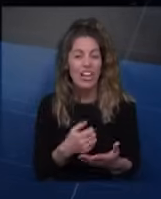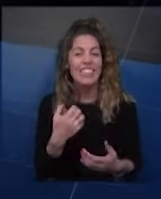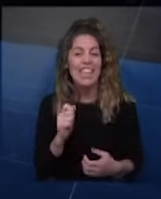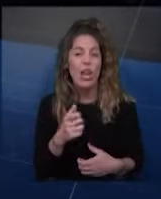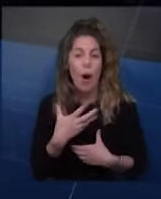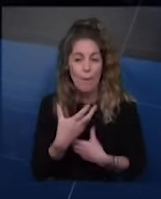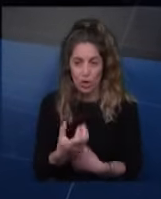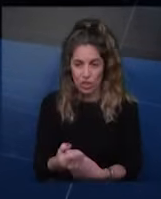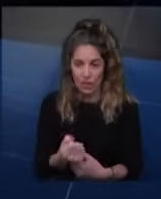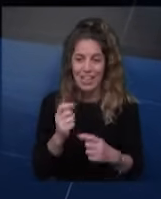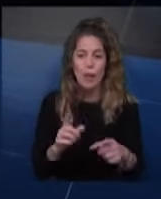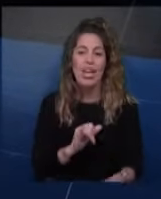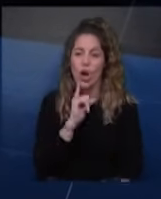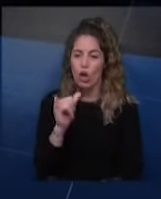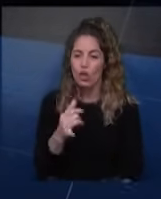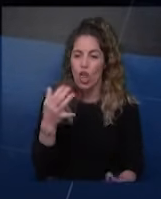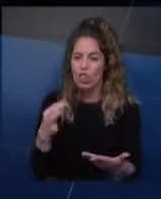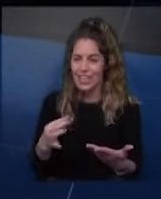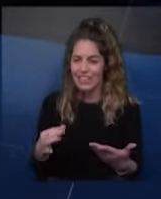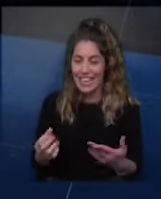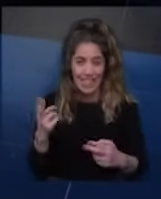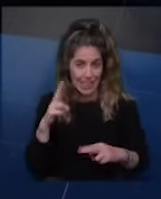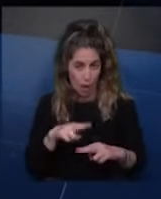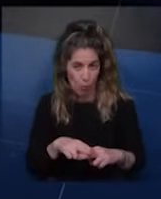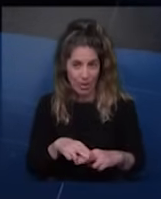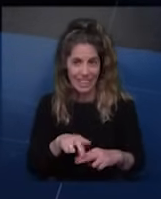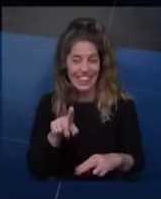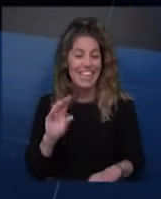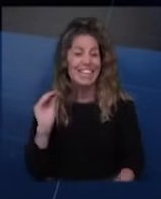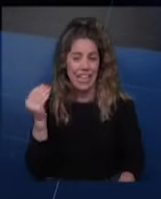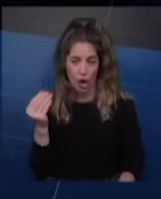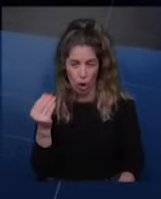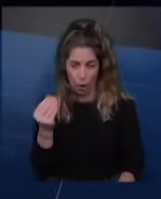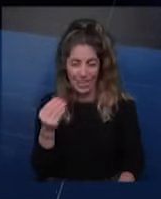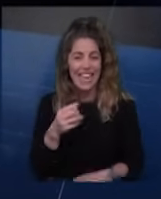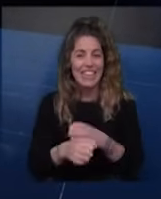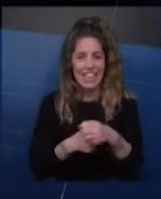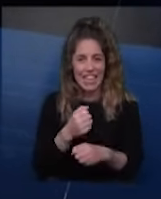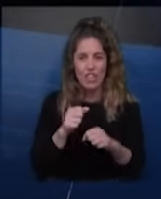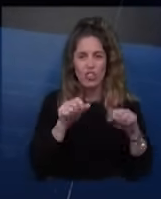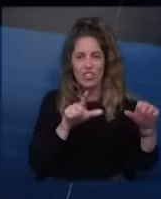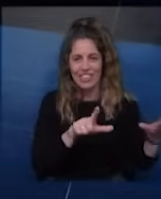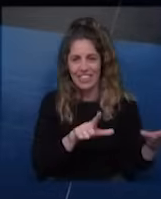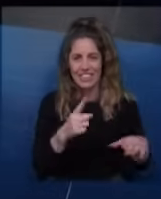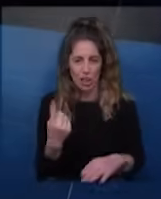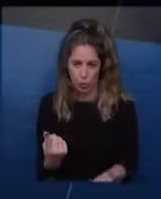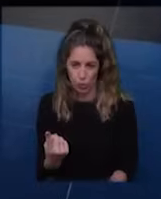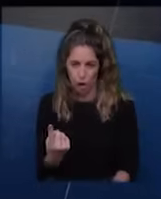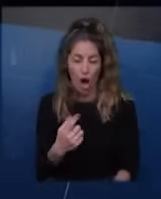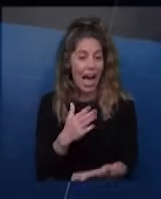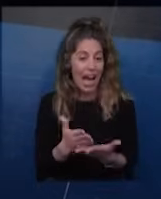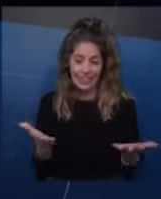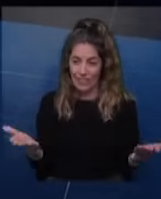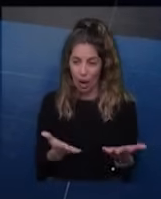tenía y también contó detalles de la muerte de Este joven que ocurrió en el año 71 hasta el